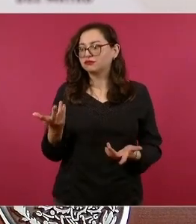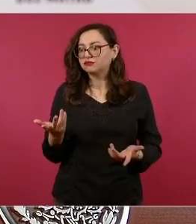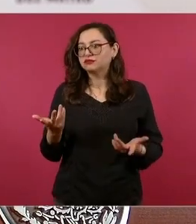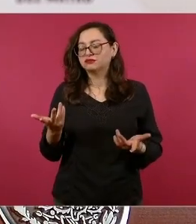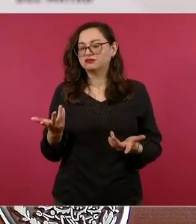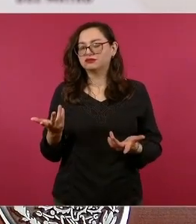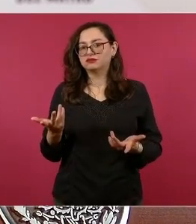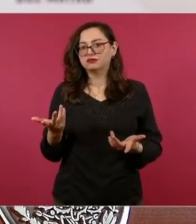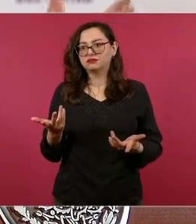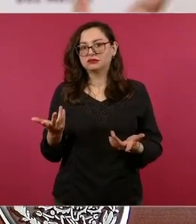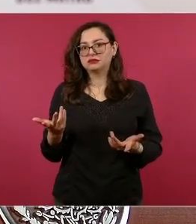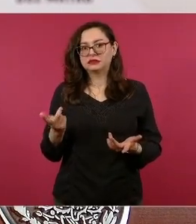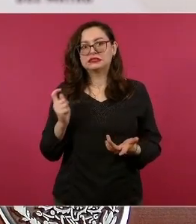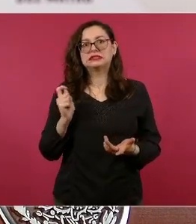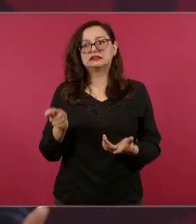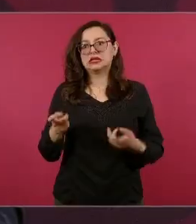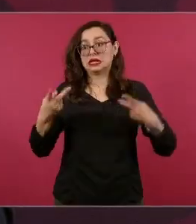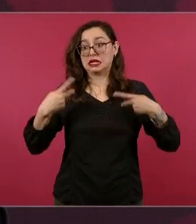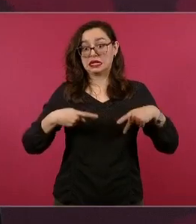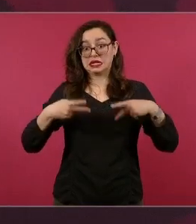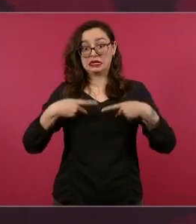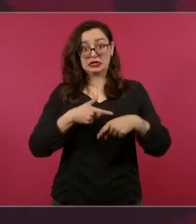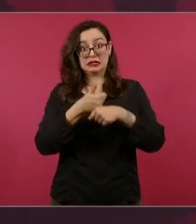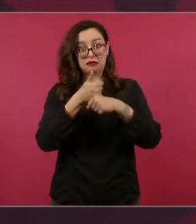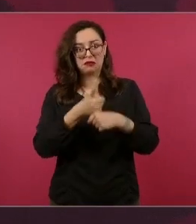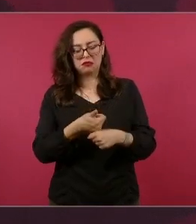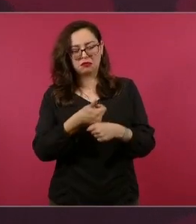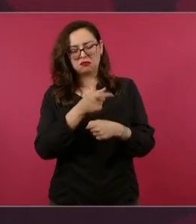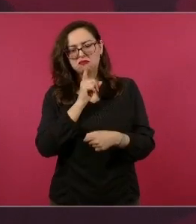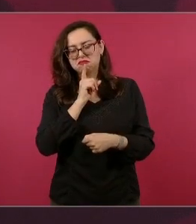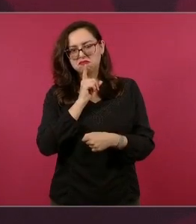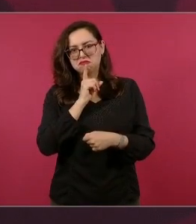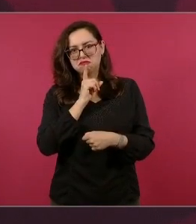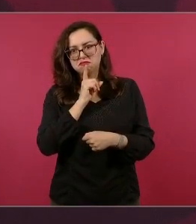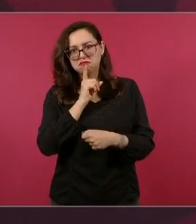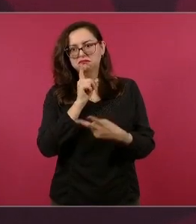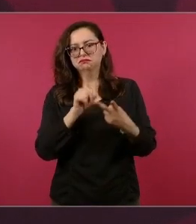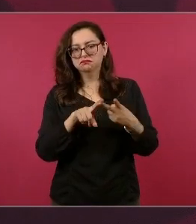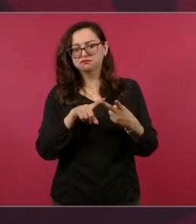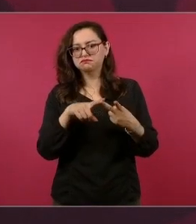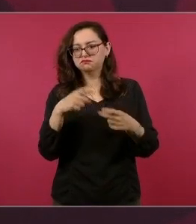que todos tengamos oportunidades,